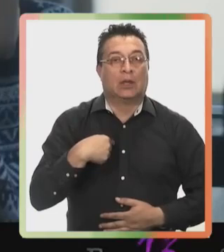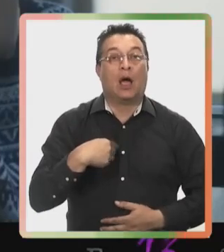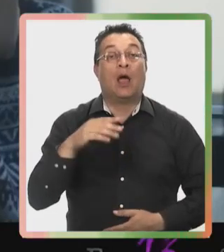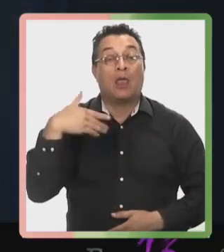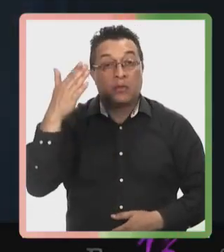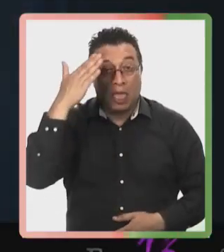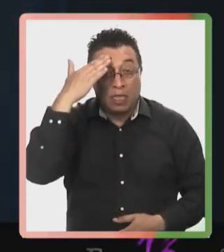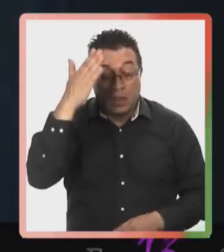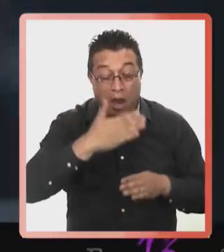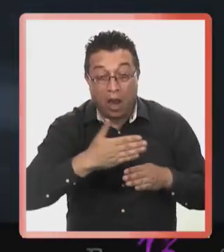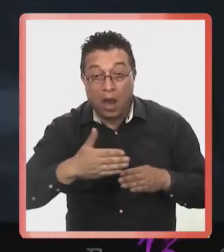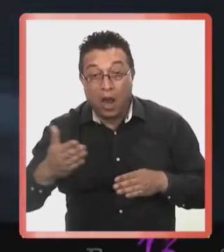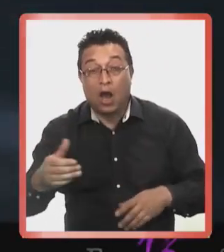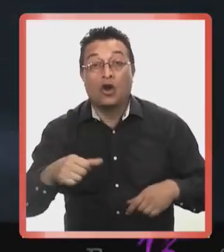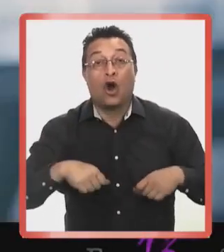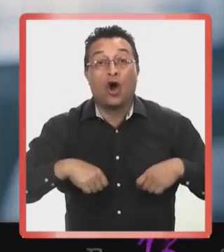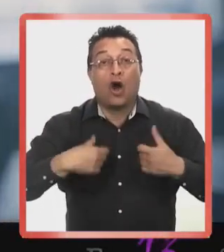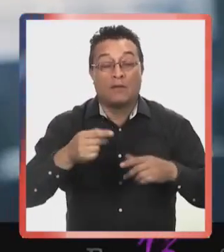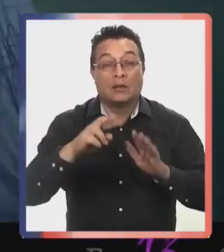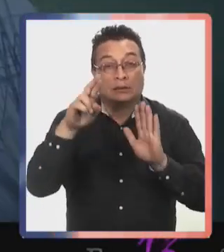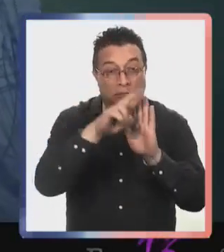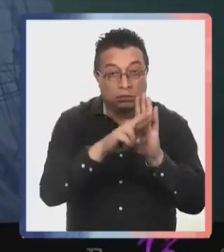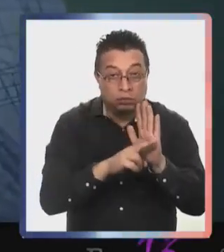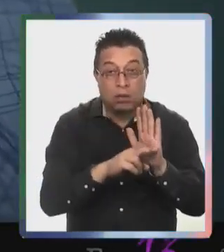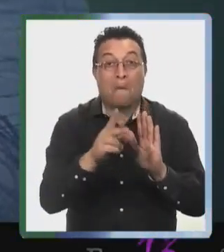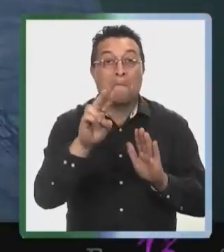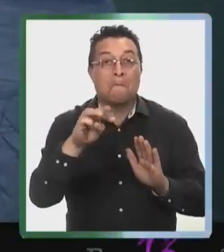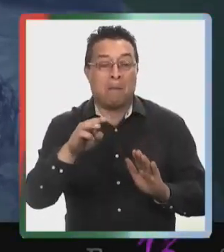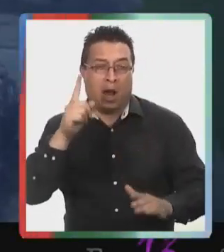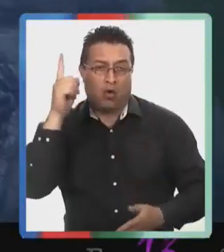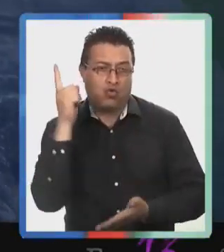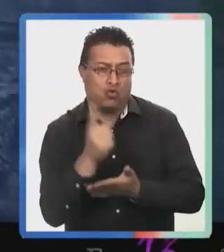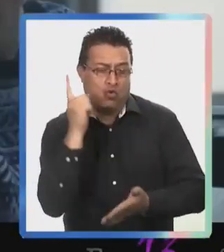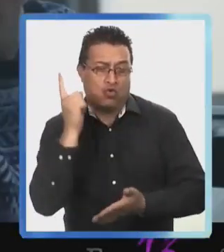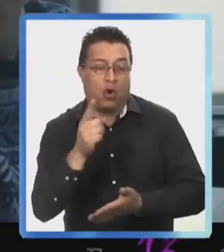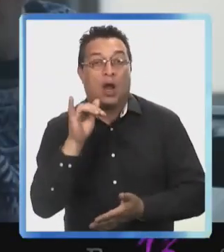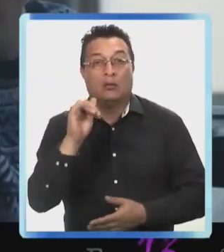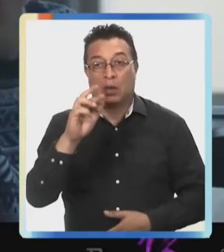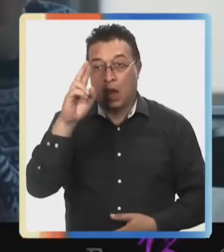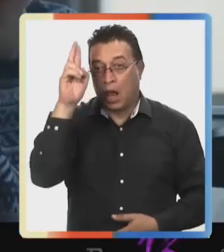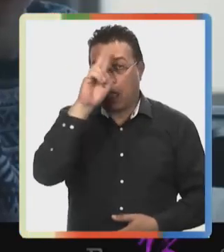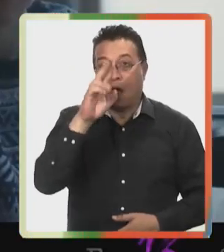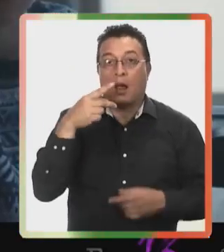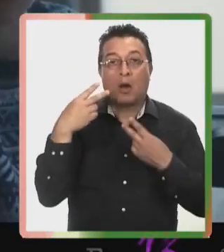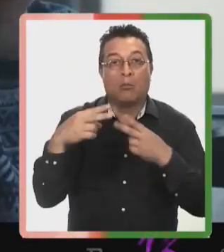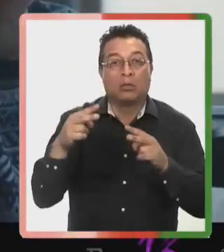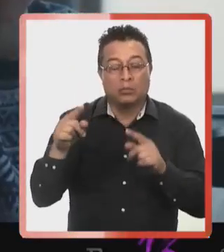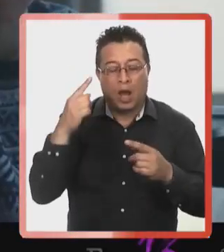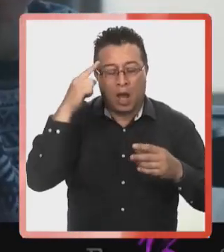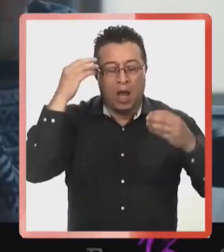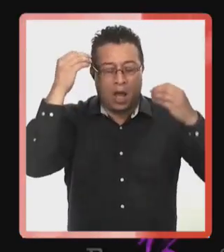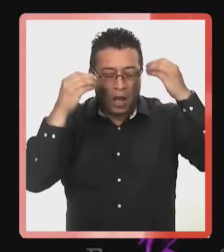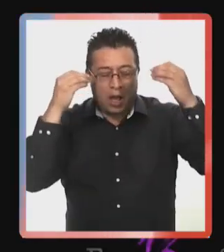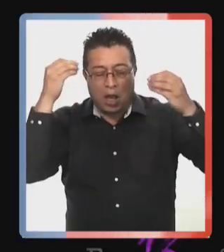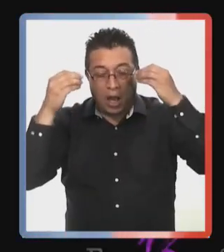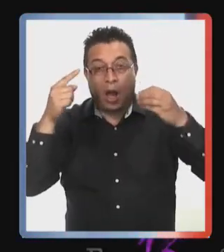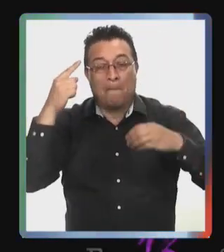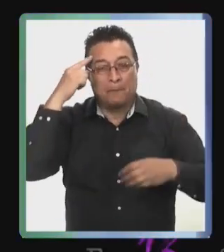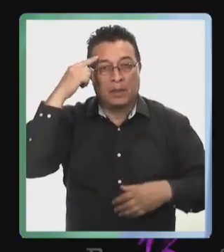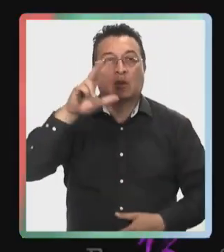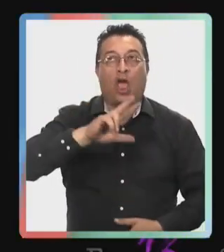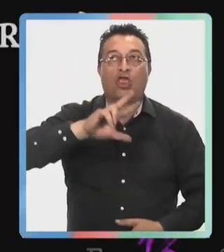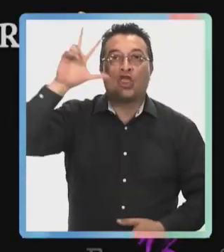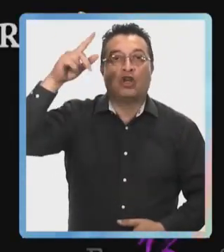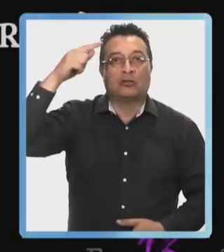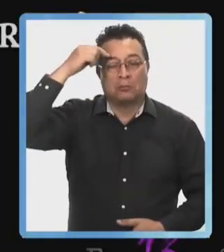días, la joven, entre las estrictas reglas de su madre y las extrañas y vívidas visiones que la acosan, piensa que Dios la